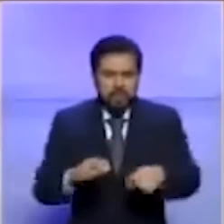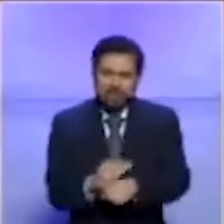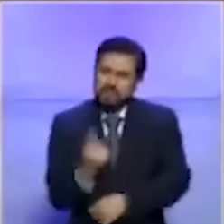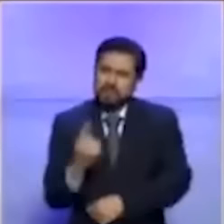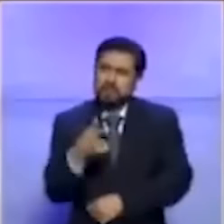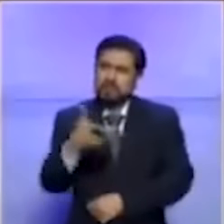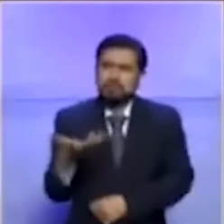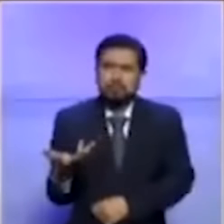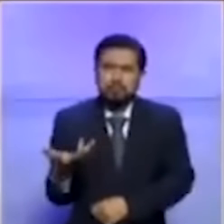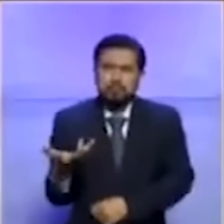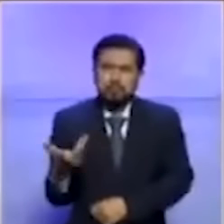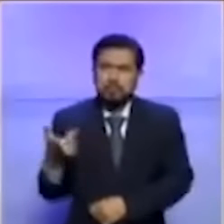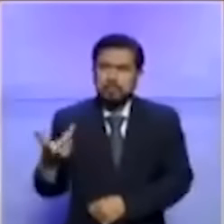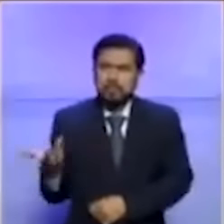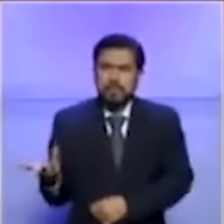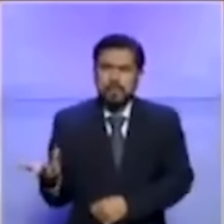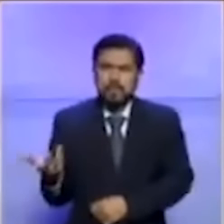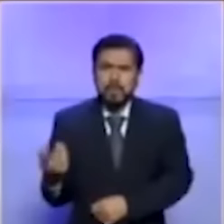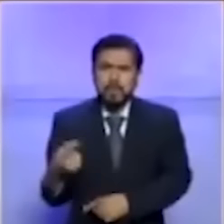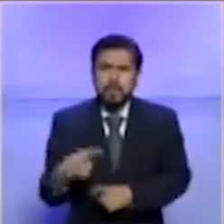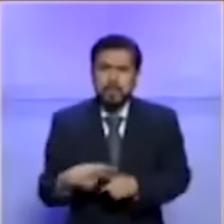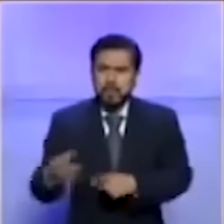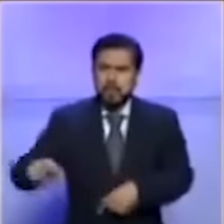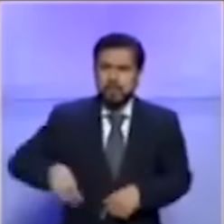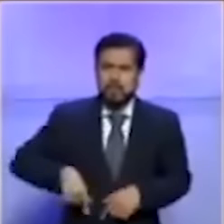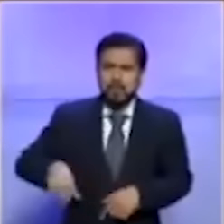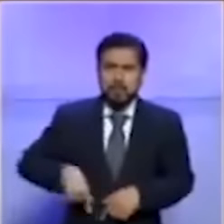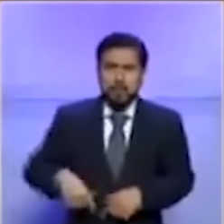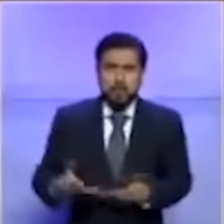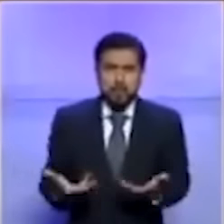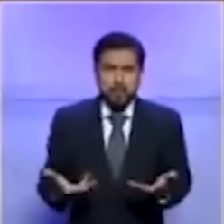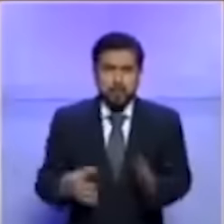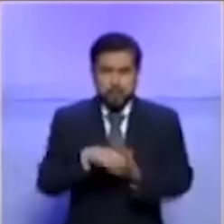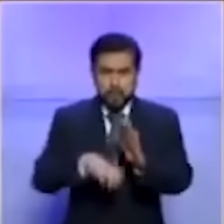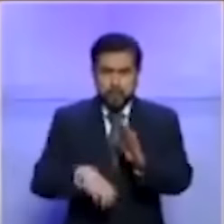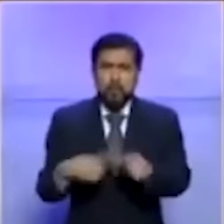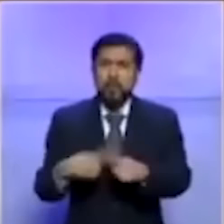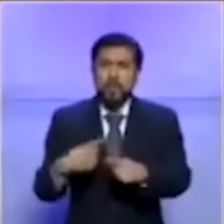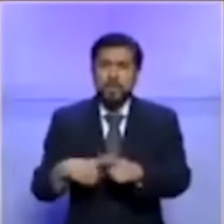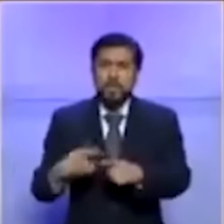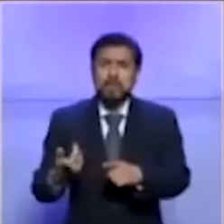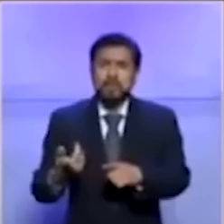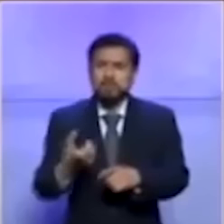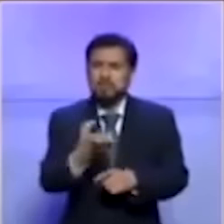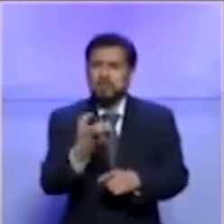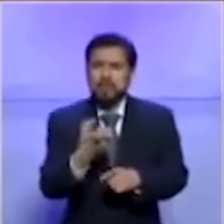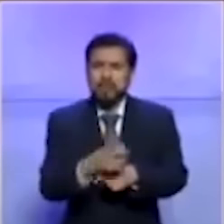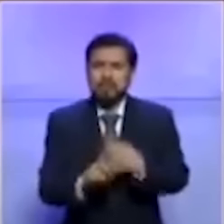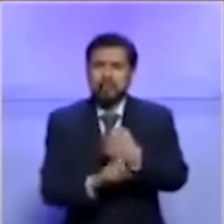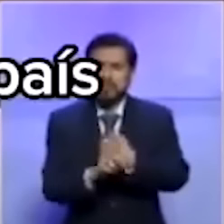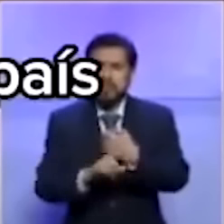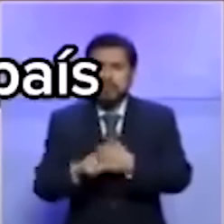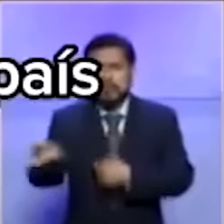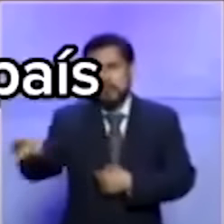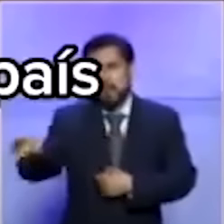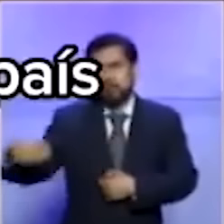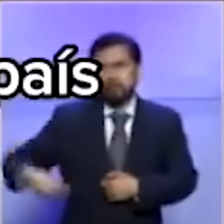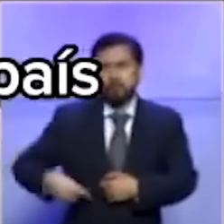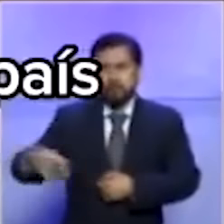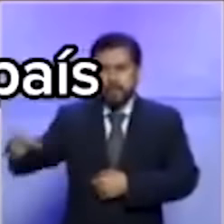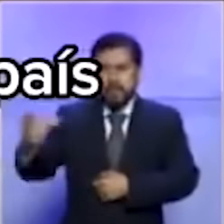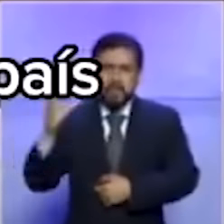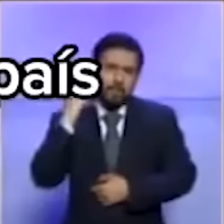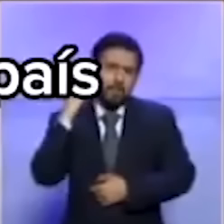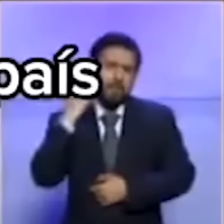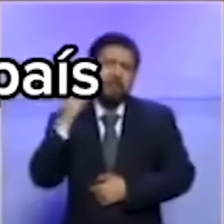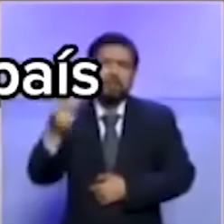conducido un poder de estado Que es en este caso el senado ha provocado obviamente un contexto